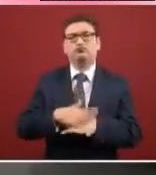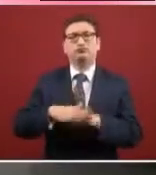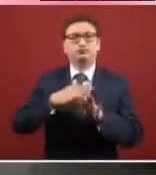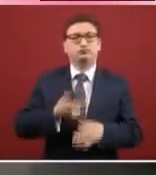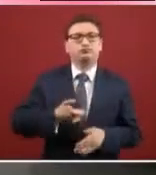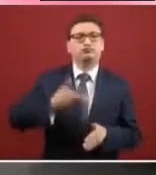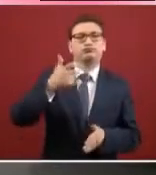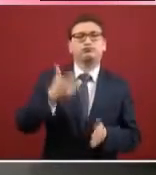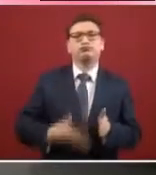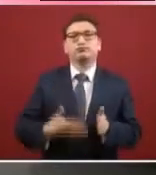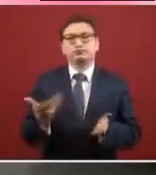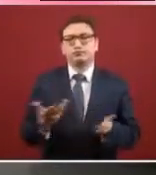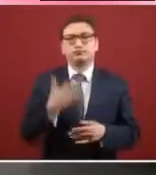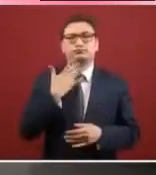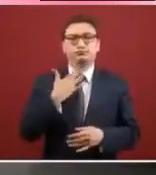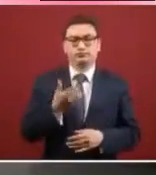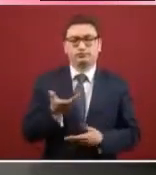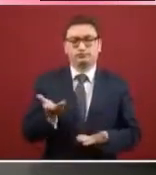who in the prices.